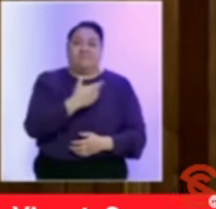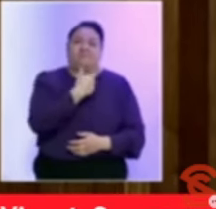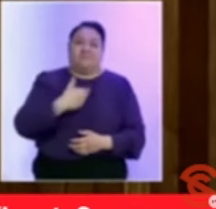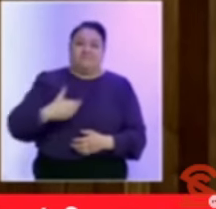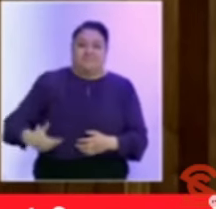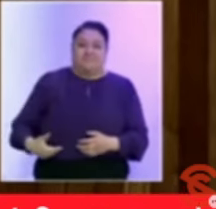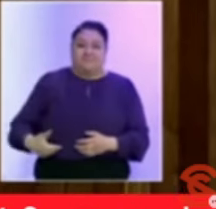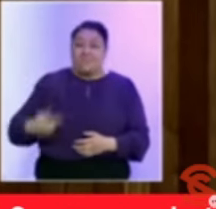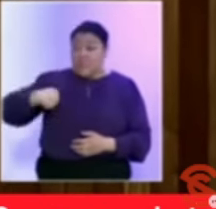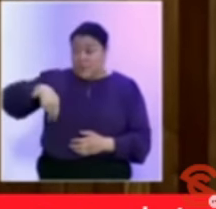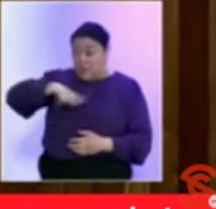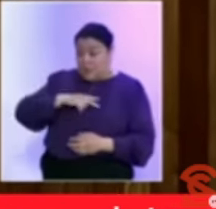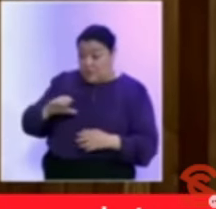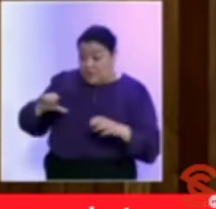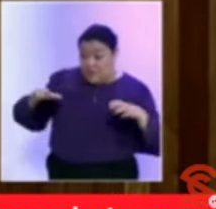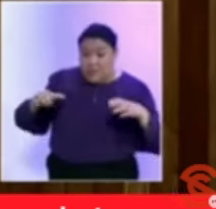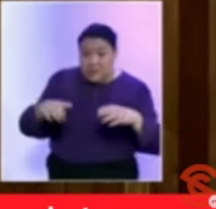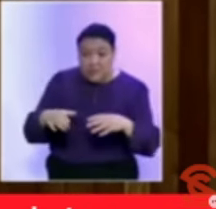obtuvo